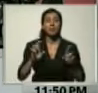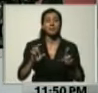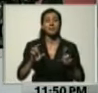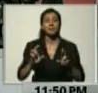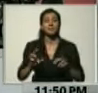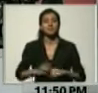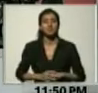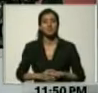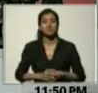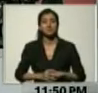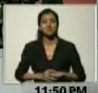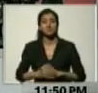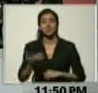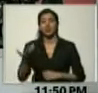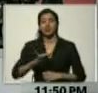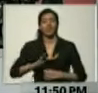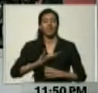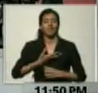haya disfrutado por allá por Londres.